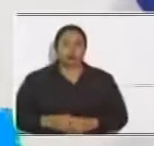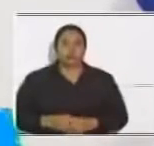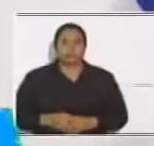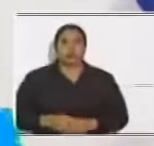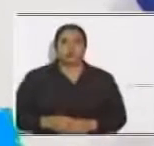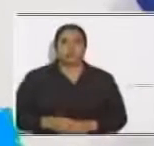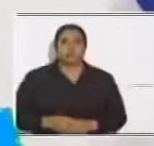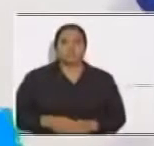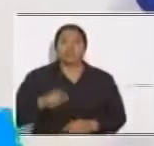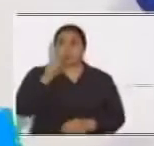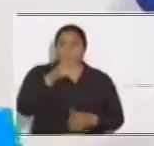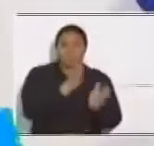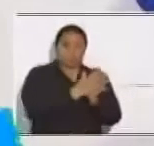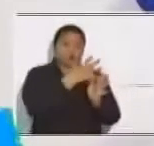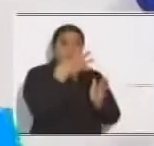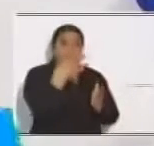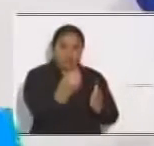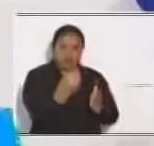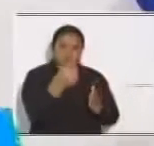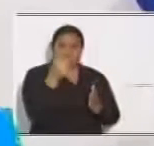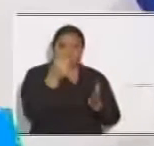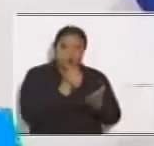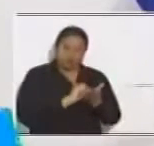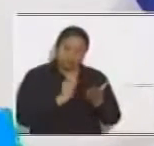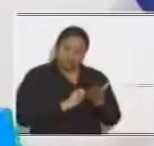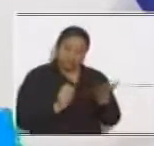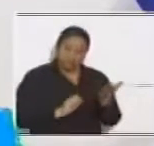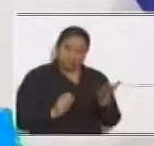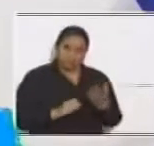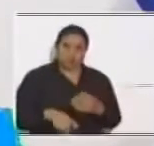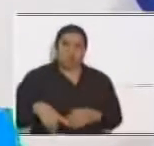apuntando, 3 lados,